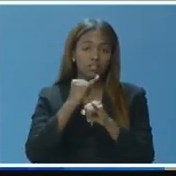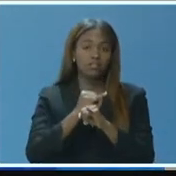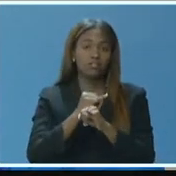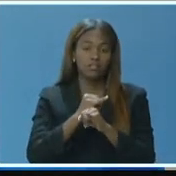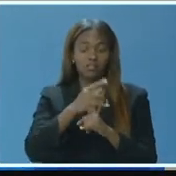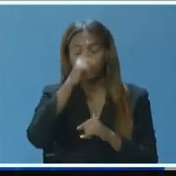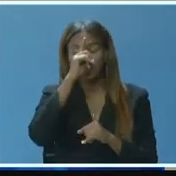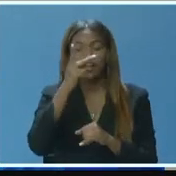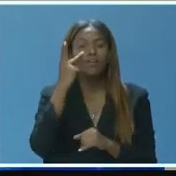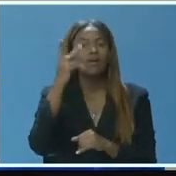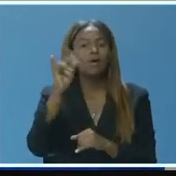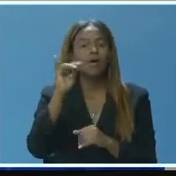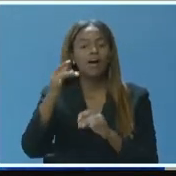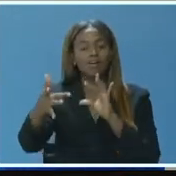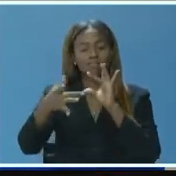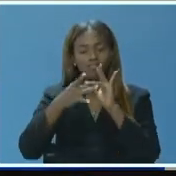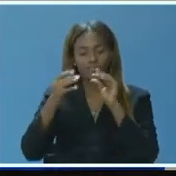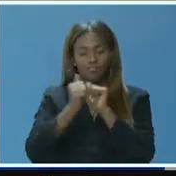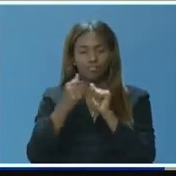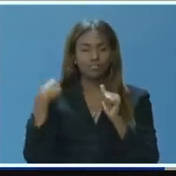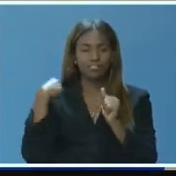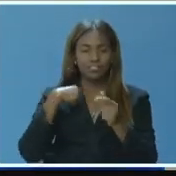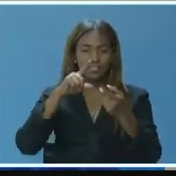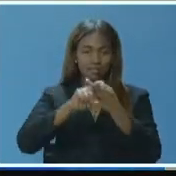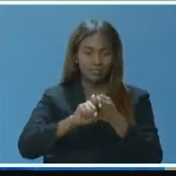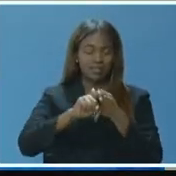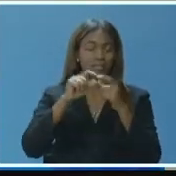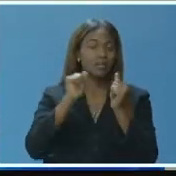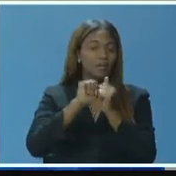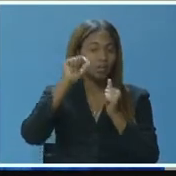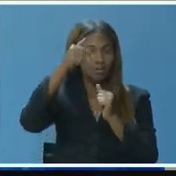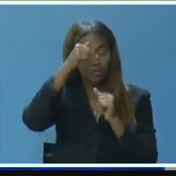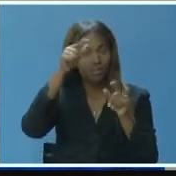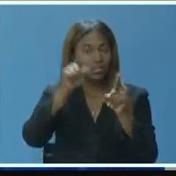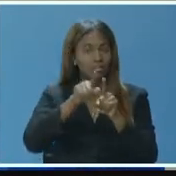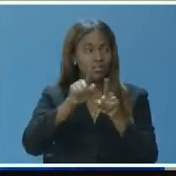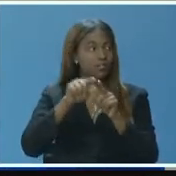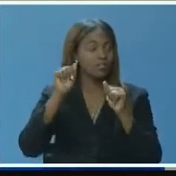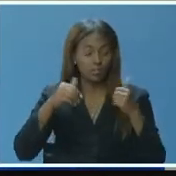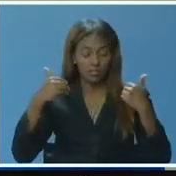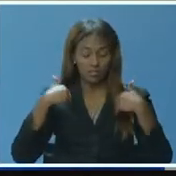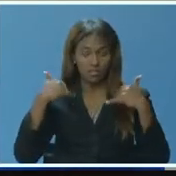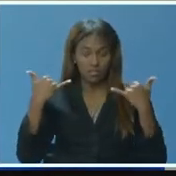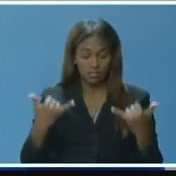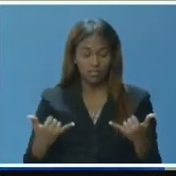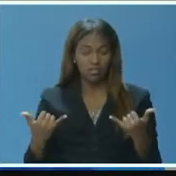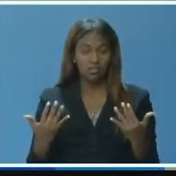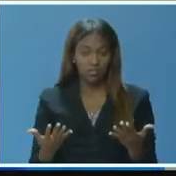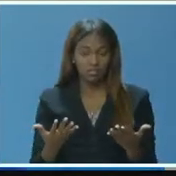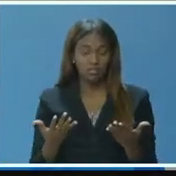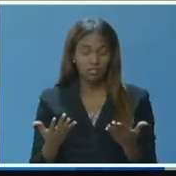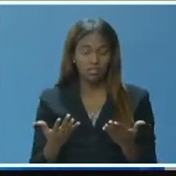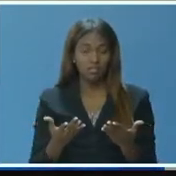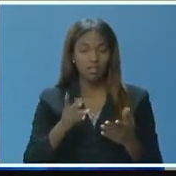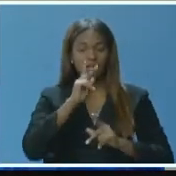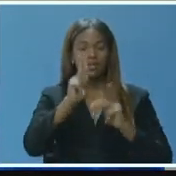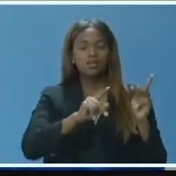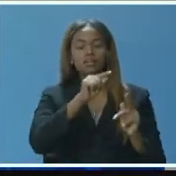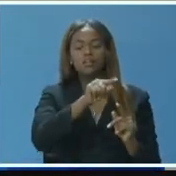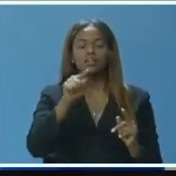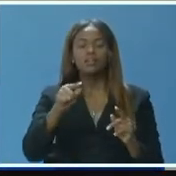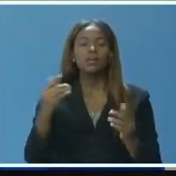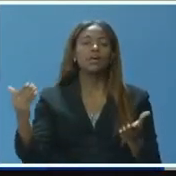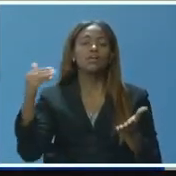un amigo y al gobierno también como alguien que se ocupa de la población. Y